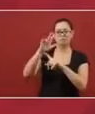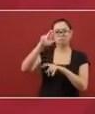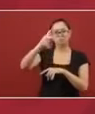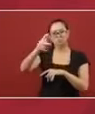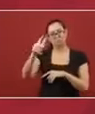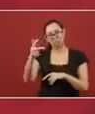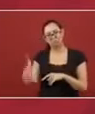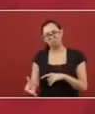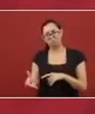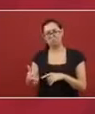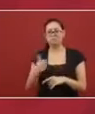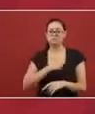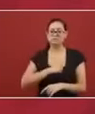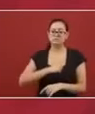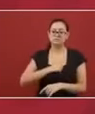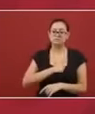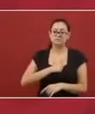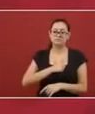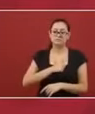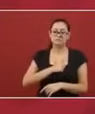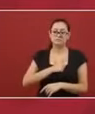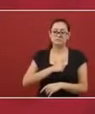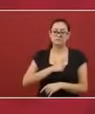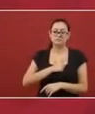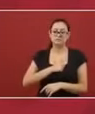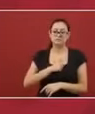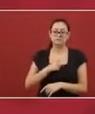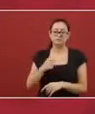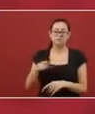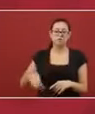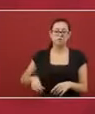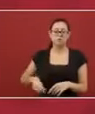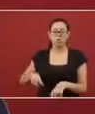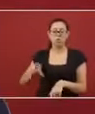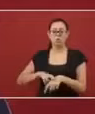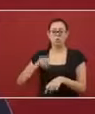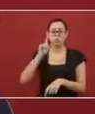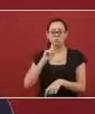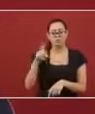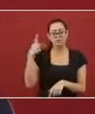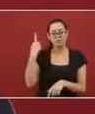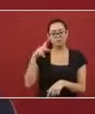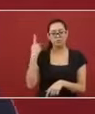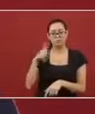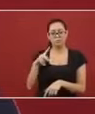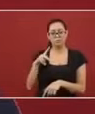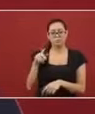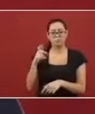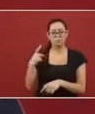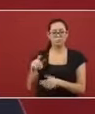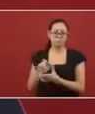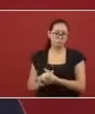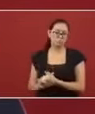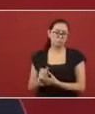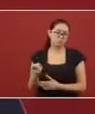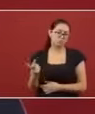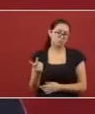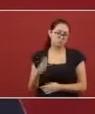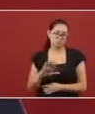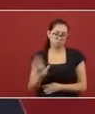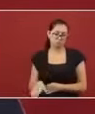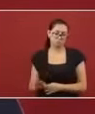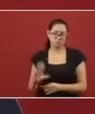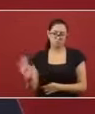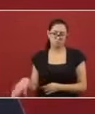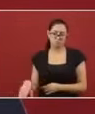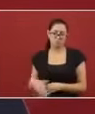donde lamentablemente perdió la vida la gobernadora de Puebla y su esposo.